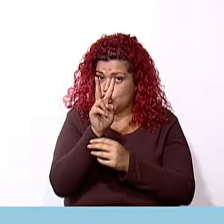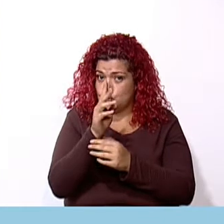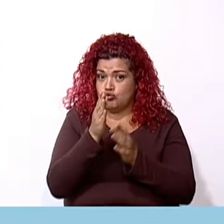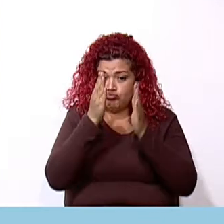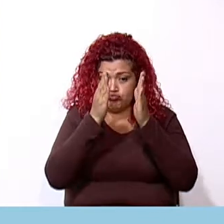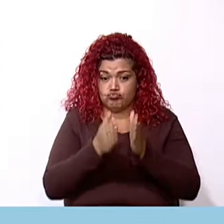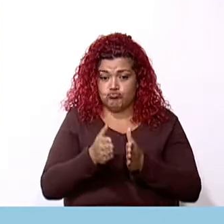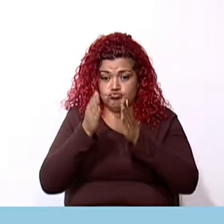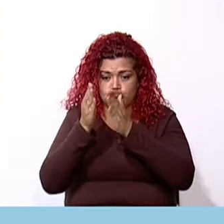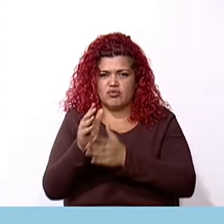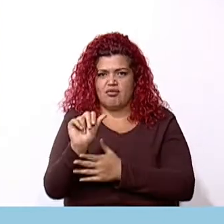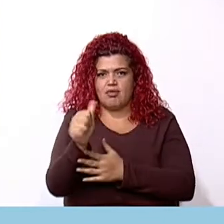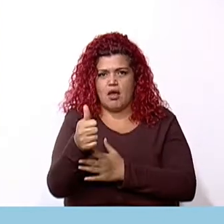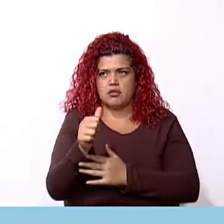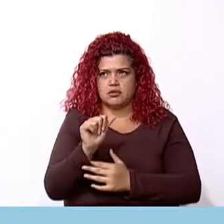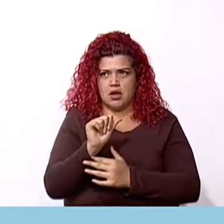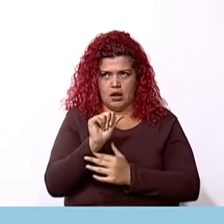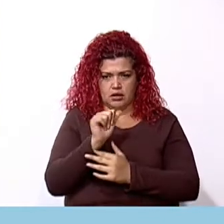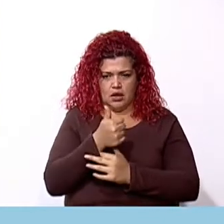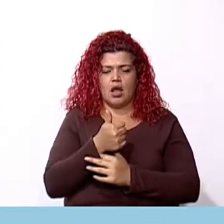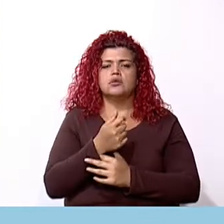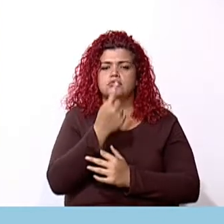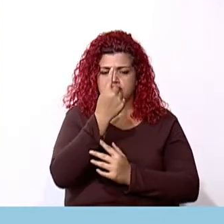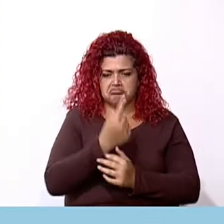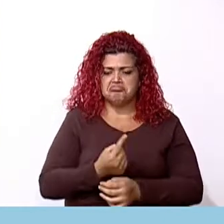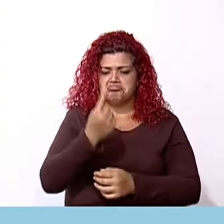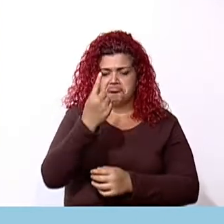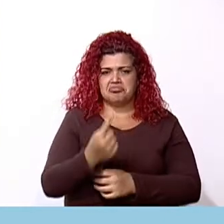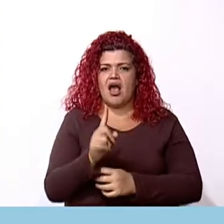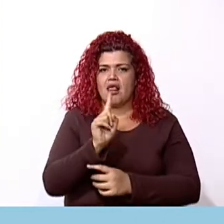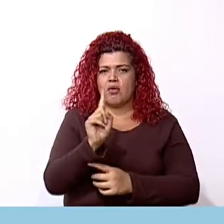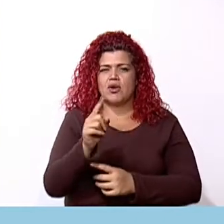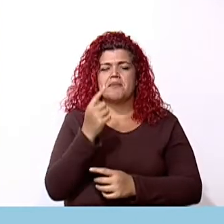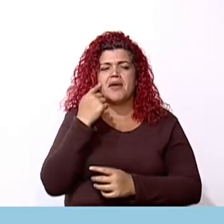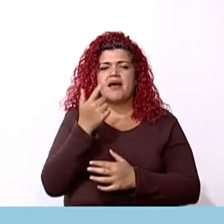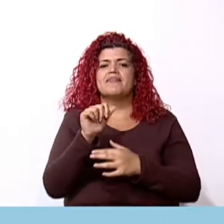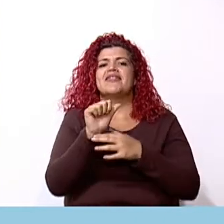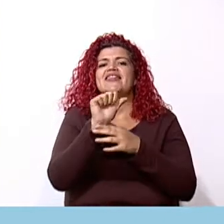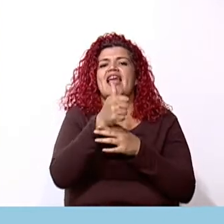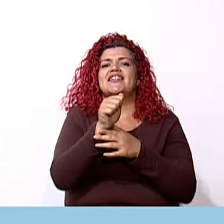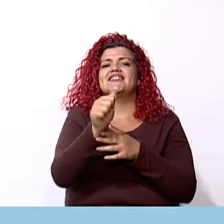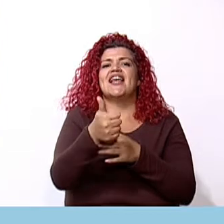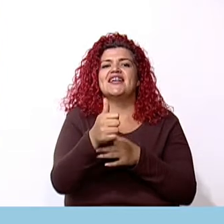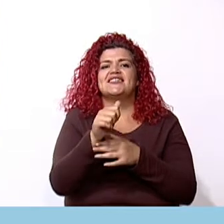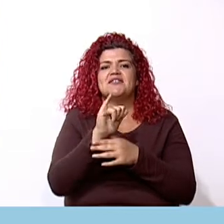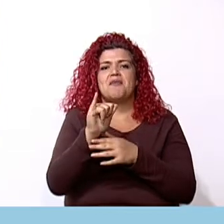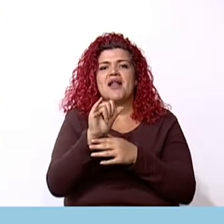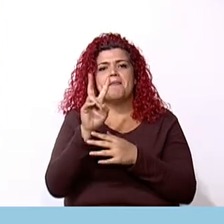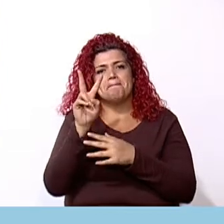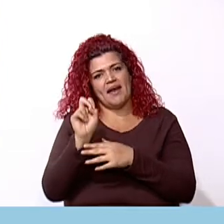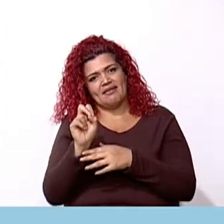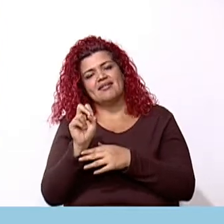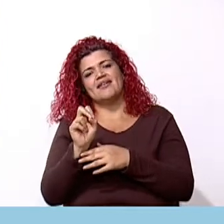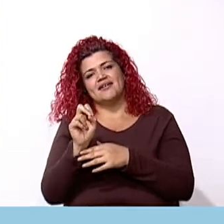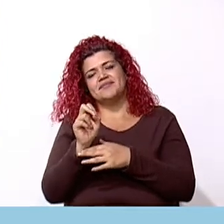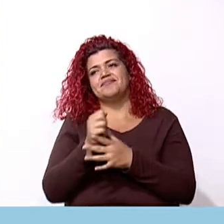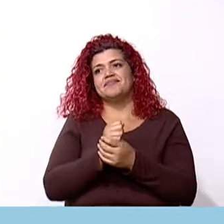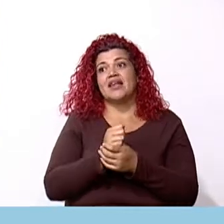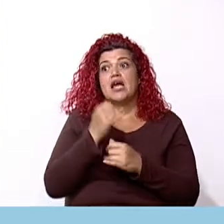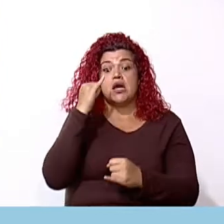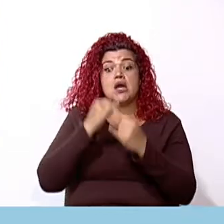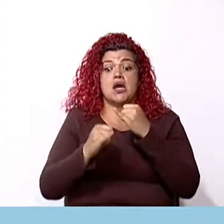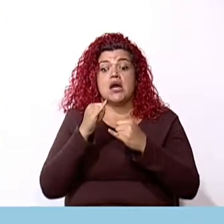barras de 10 unidades cada una. Es decir, 10 y 10 son 20. Y por